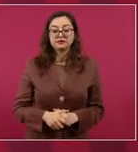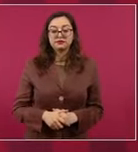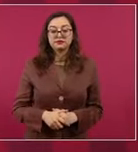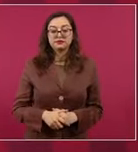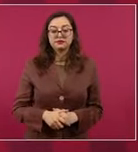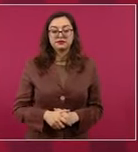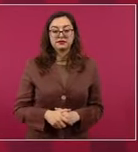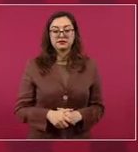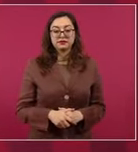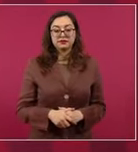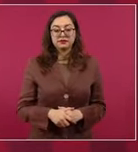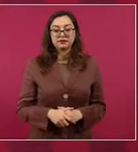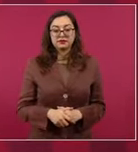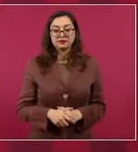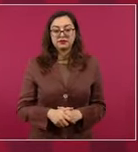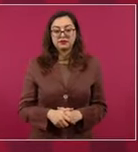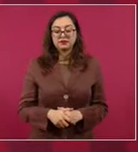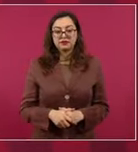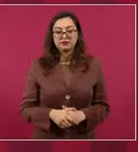No es